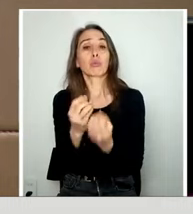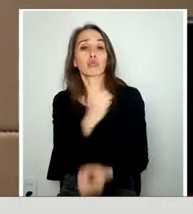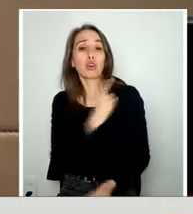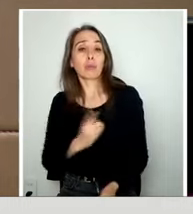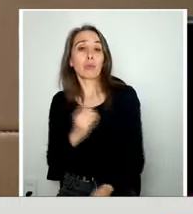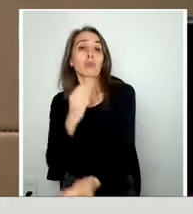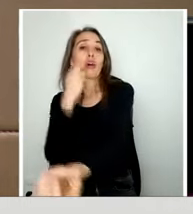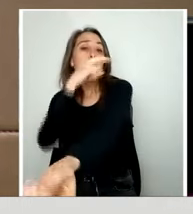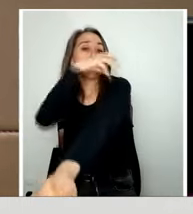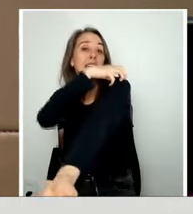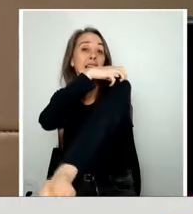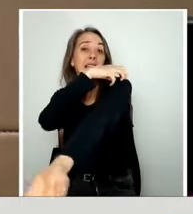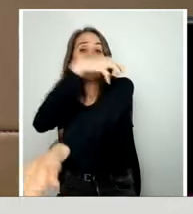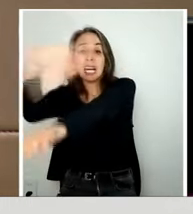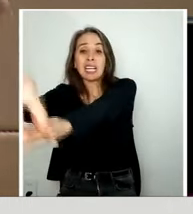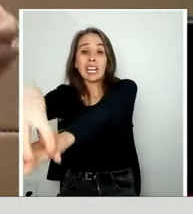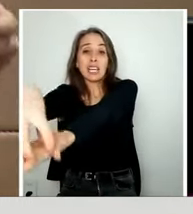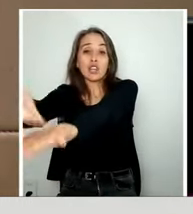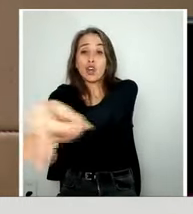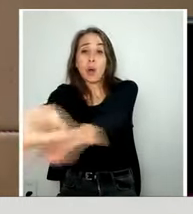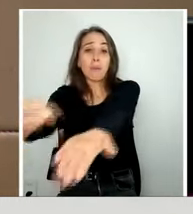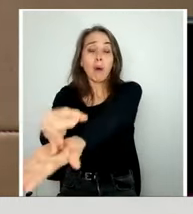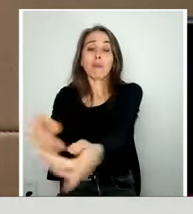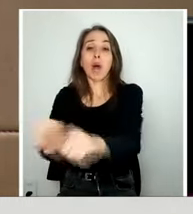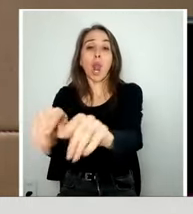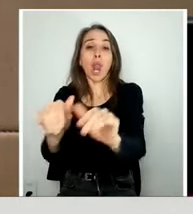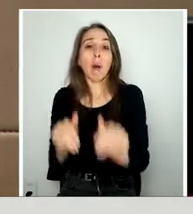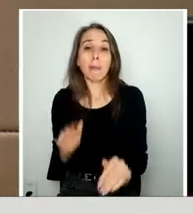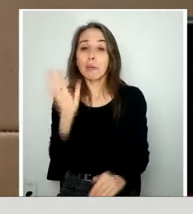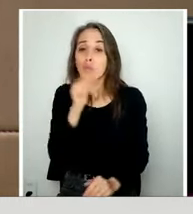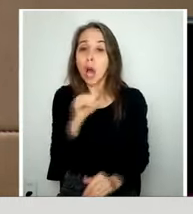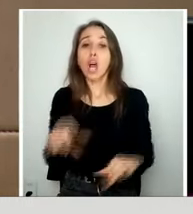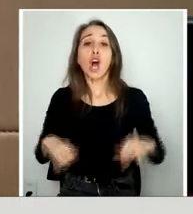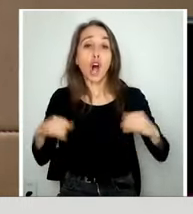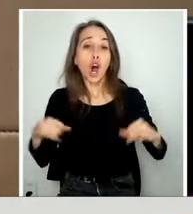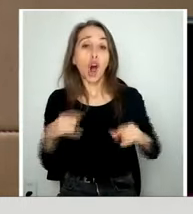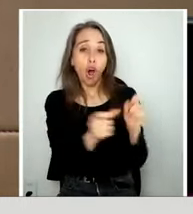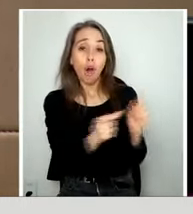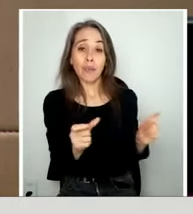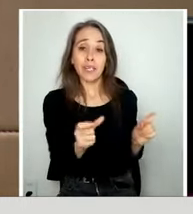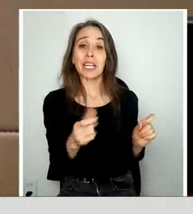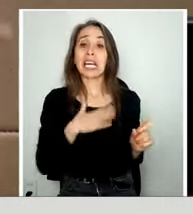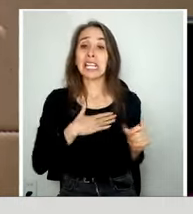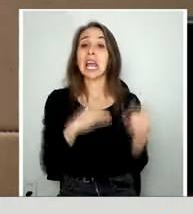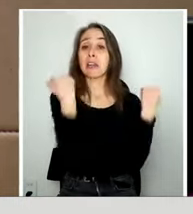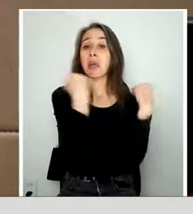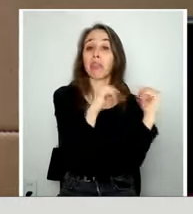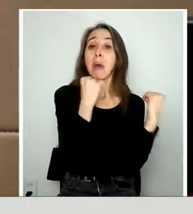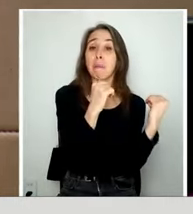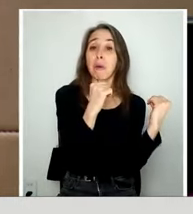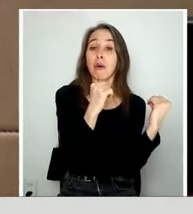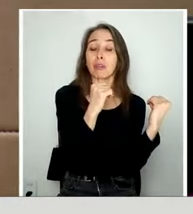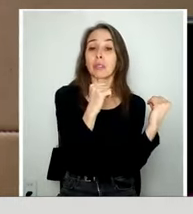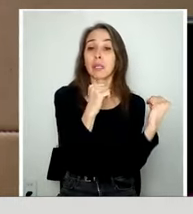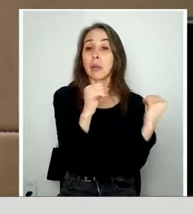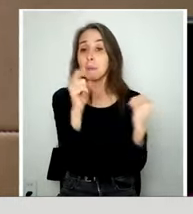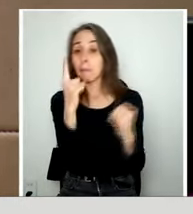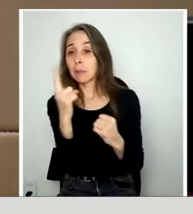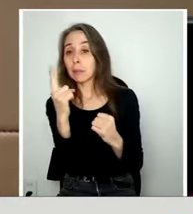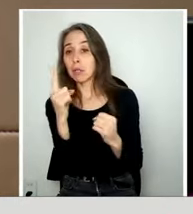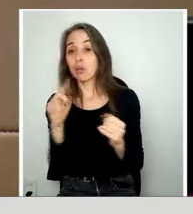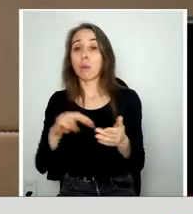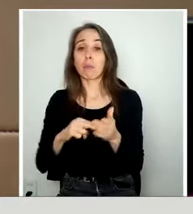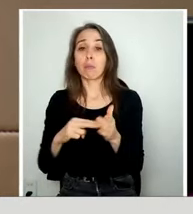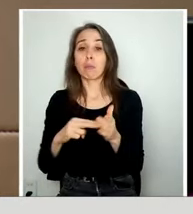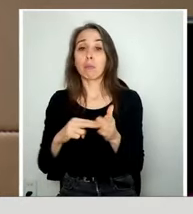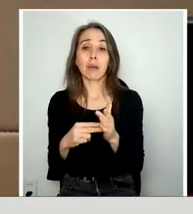que sin duda los los jóvenes que se dedican a alguna rama deportiva primero tienen que sortear una una brecha en